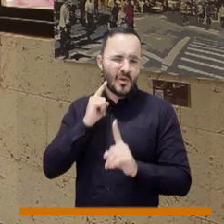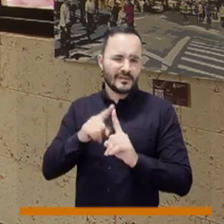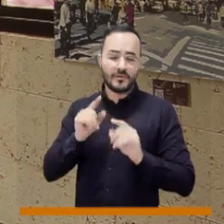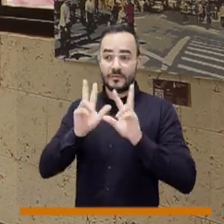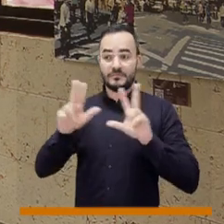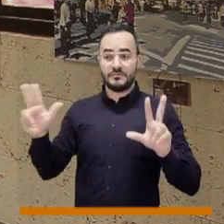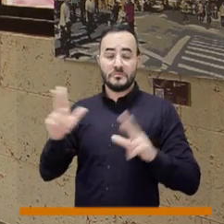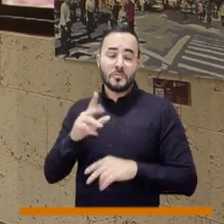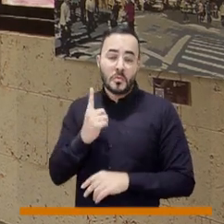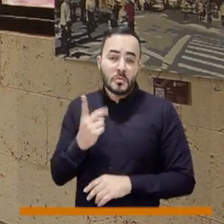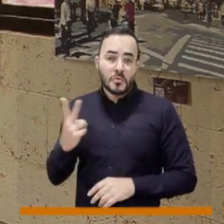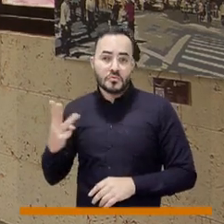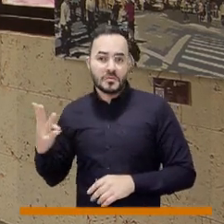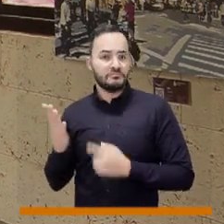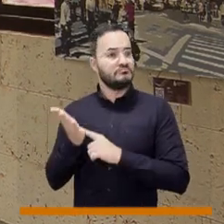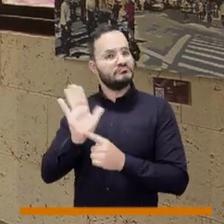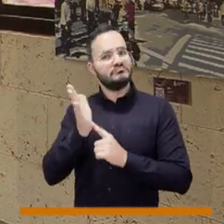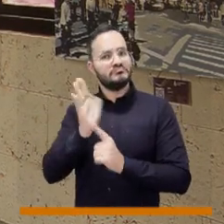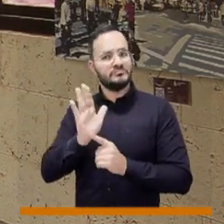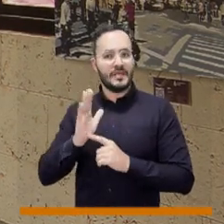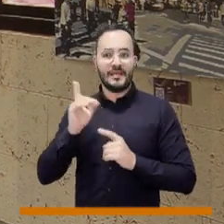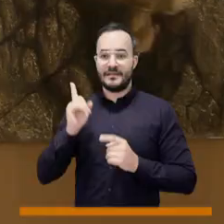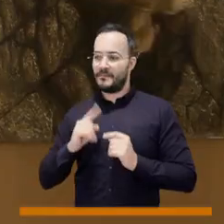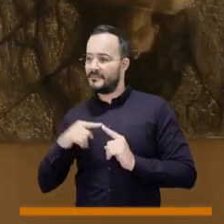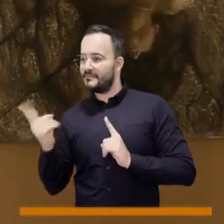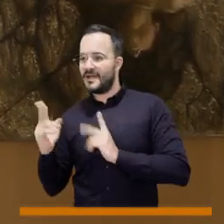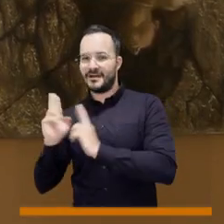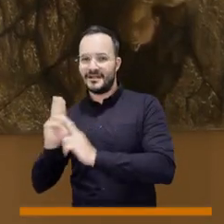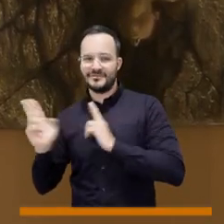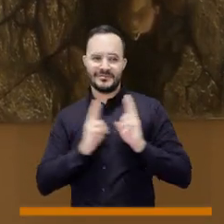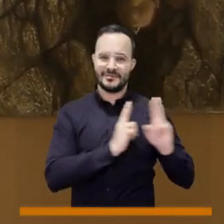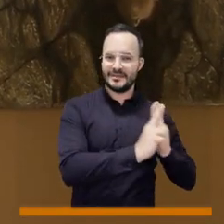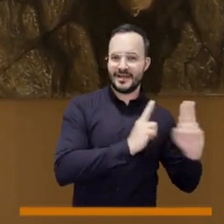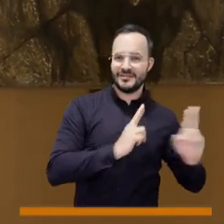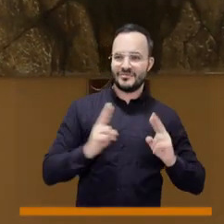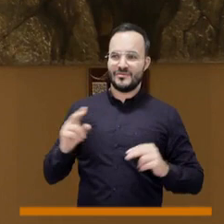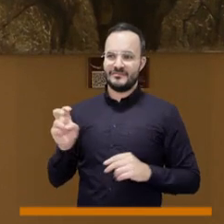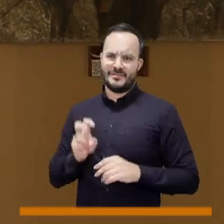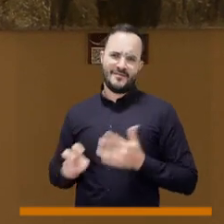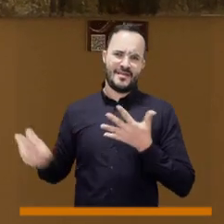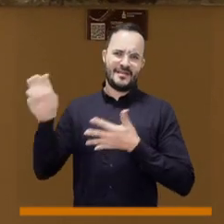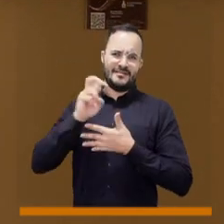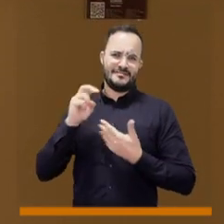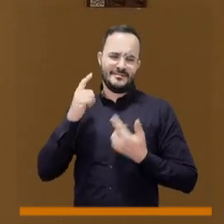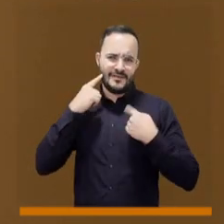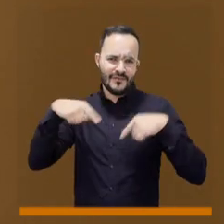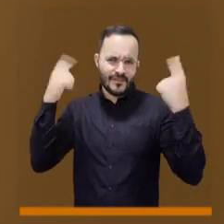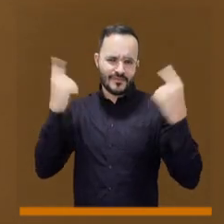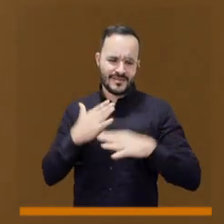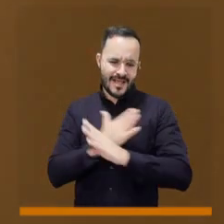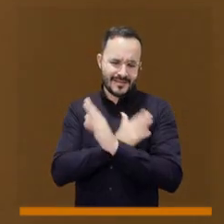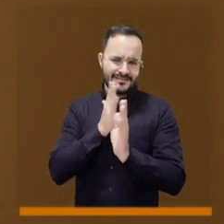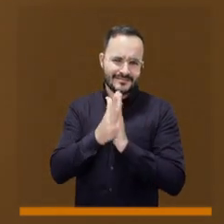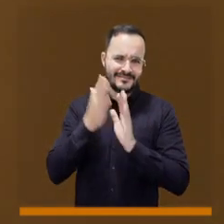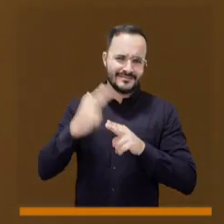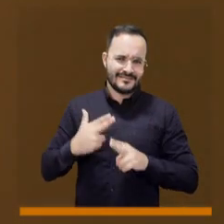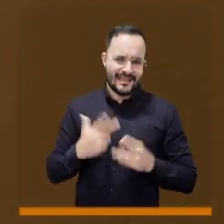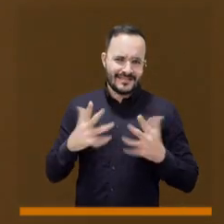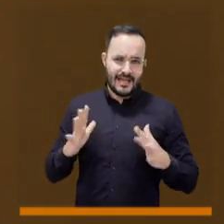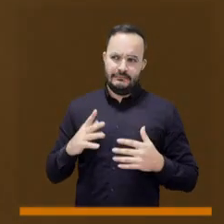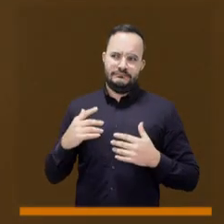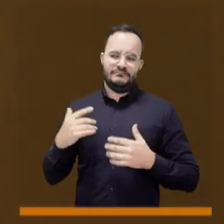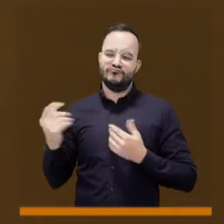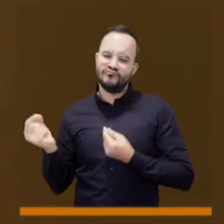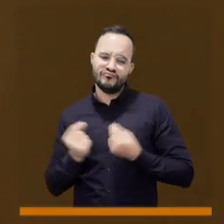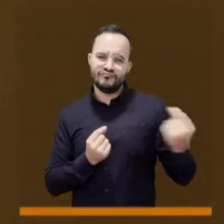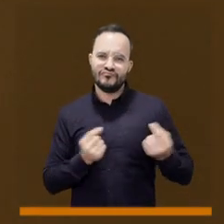tener sus primeras muestras individuales y también puedan codearse con las grandes artistas como los que hablábamos. Hemos